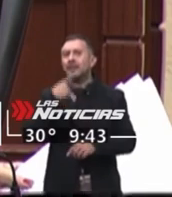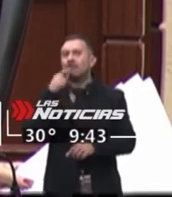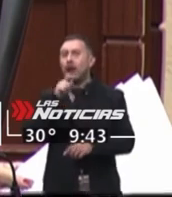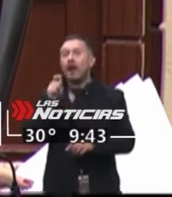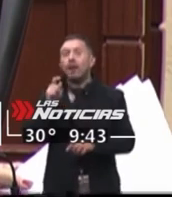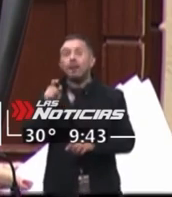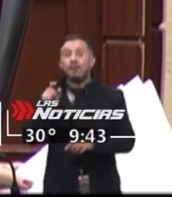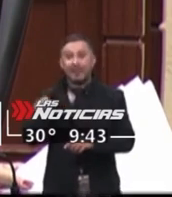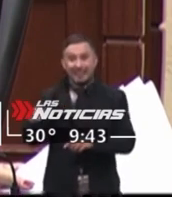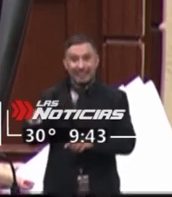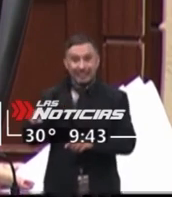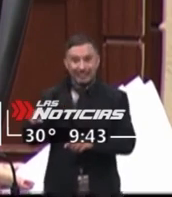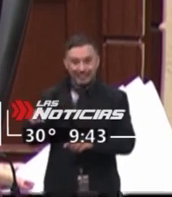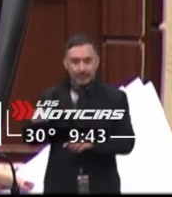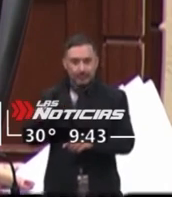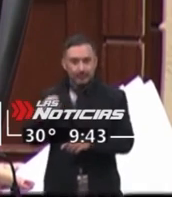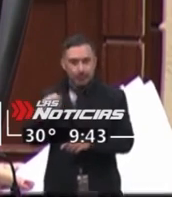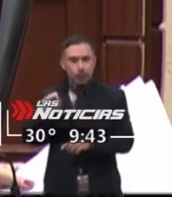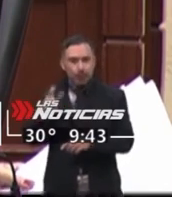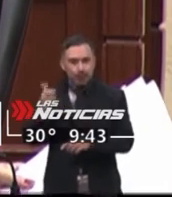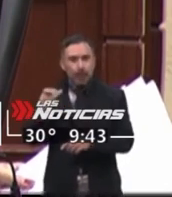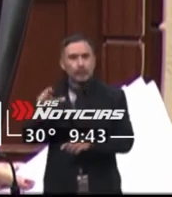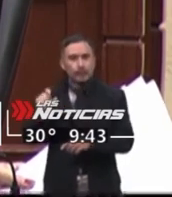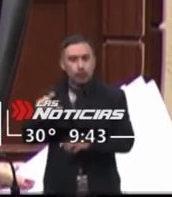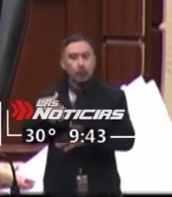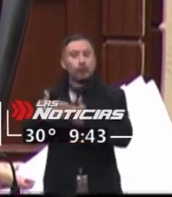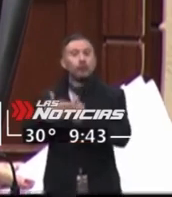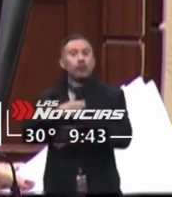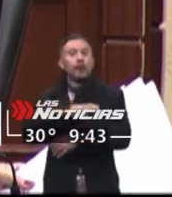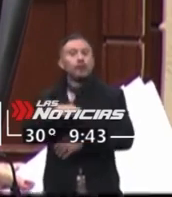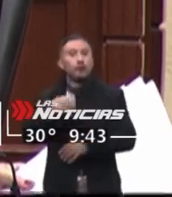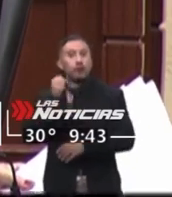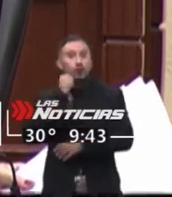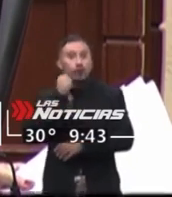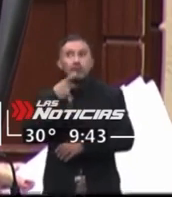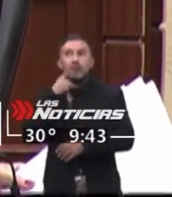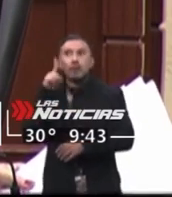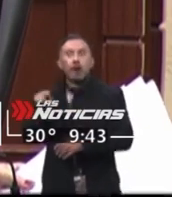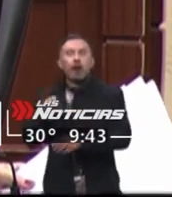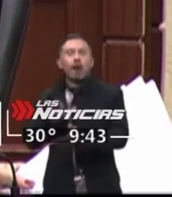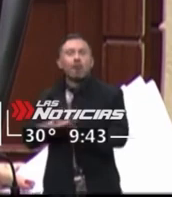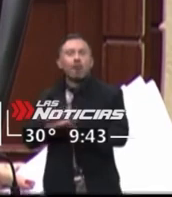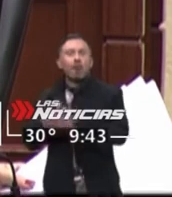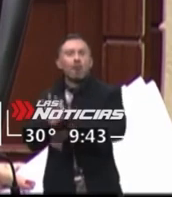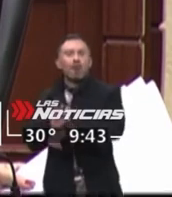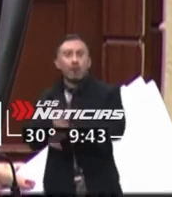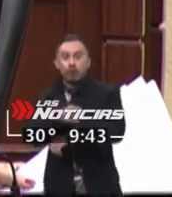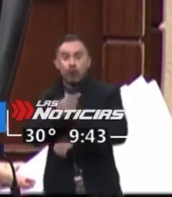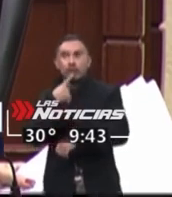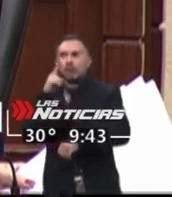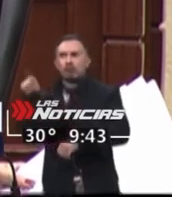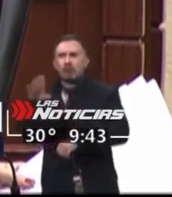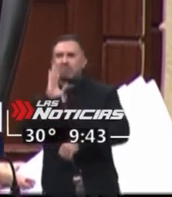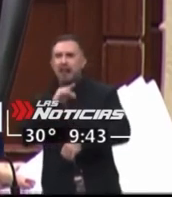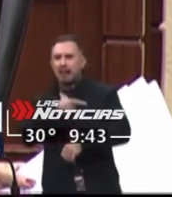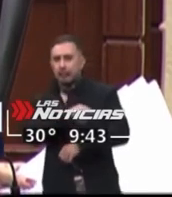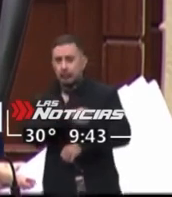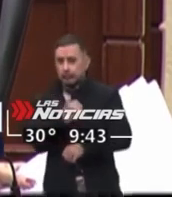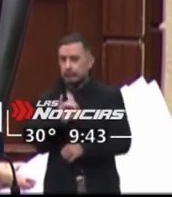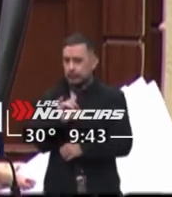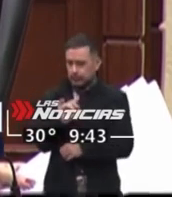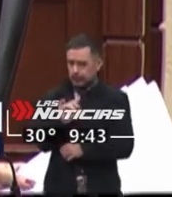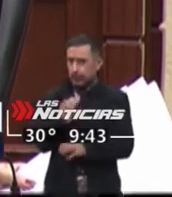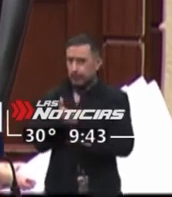de donativos de los cuales únicamente están avalados 7 millones falta por encontrar